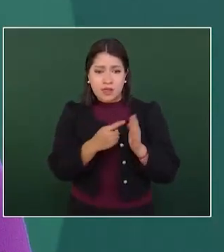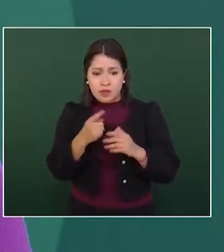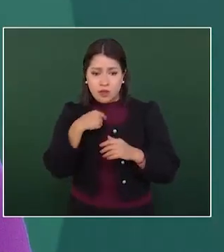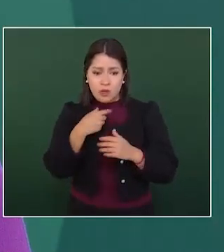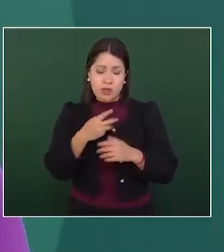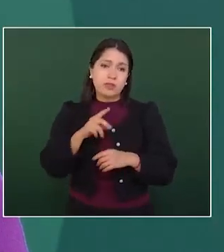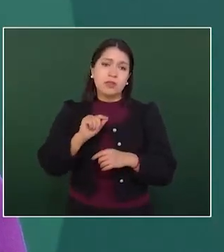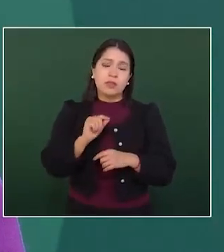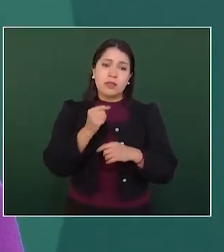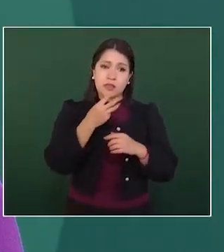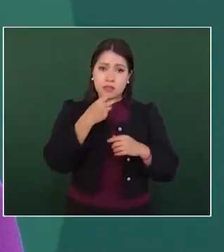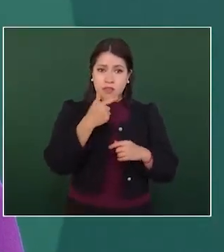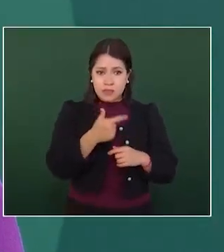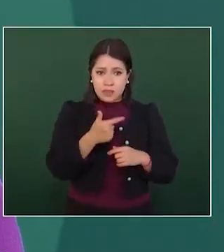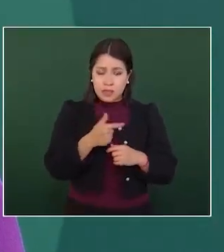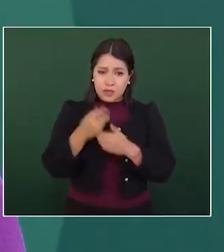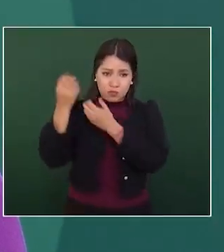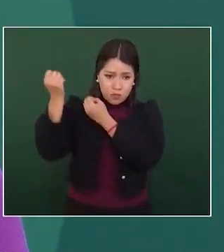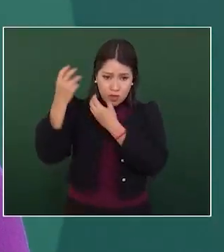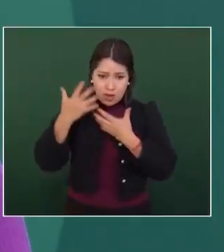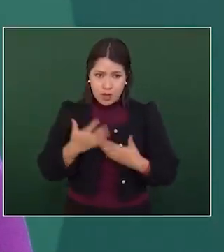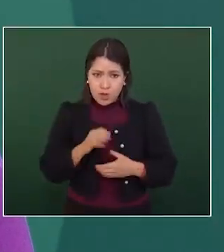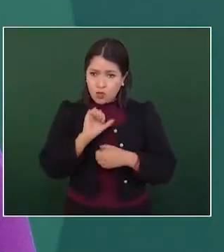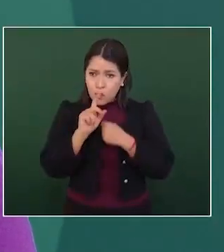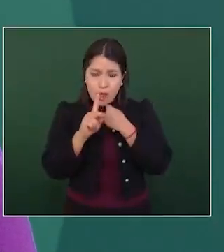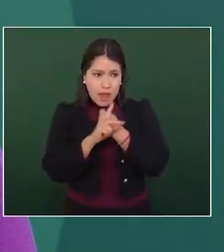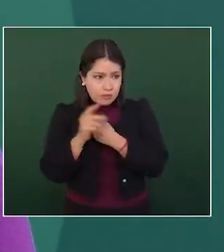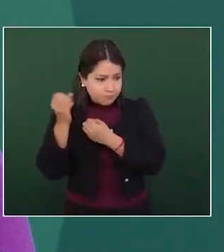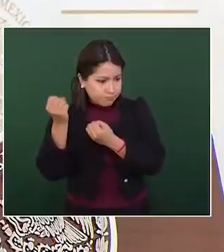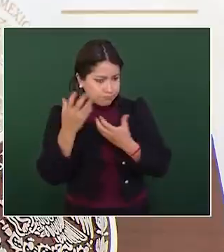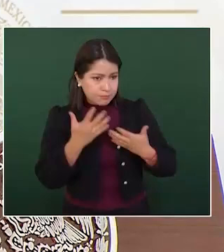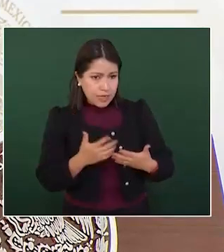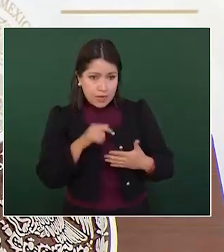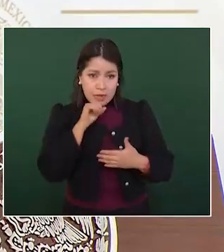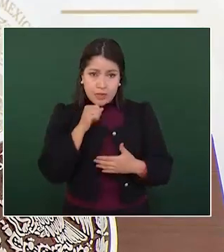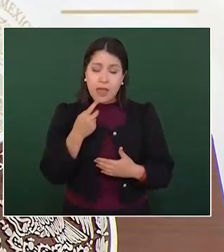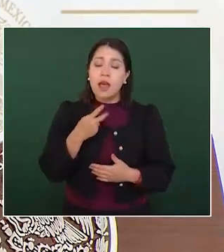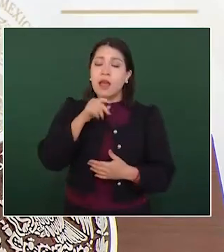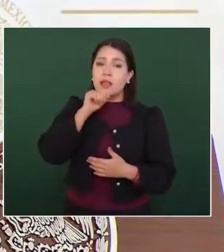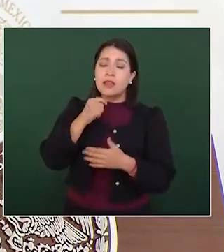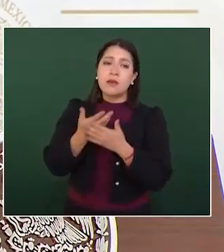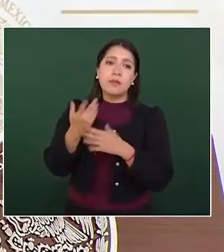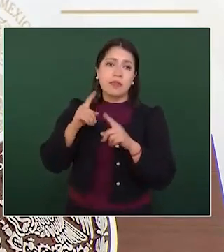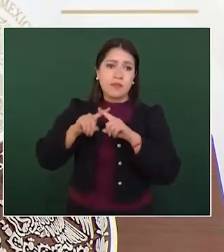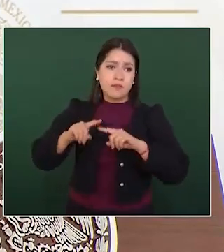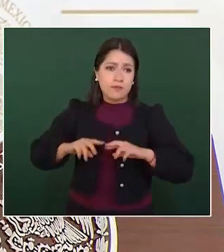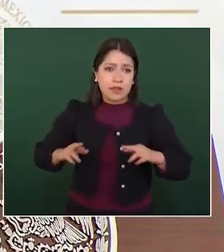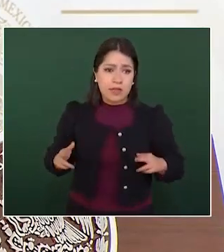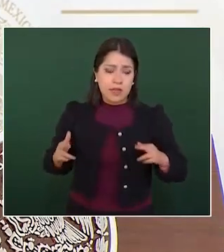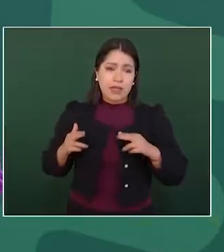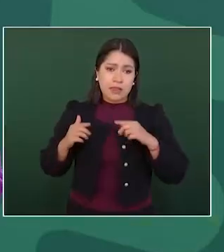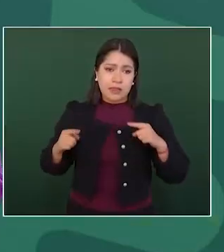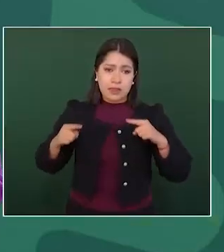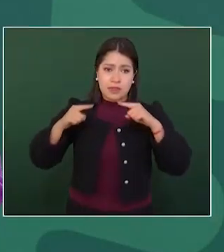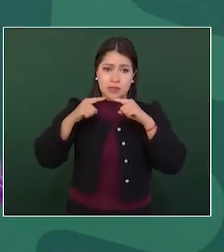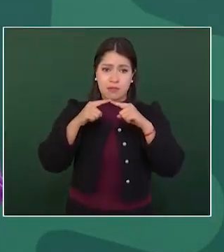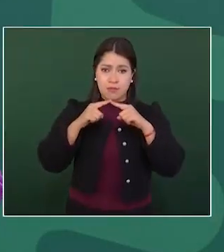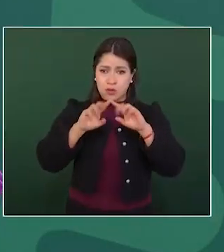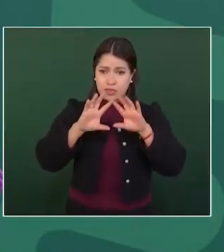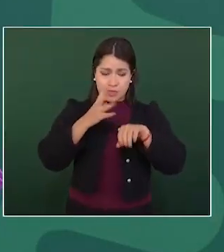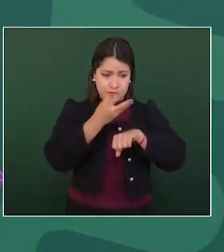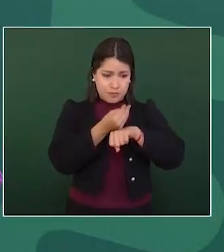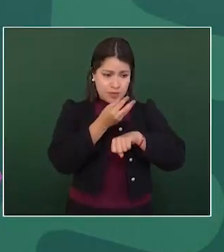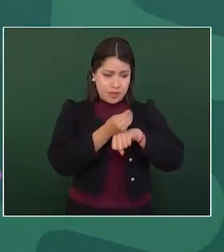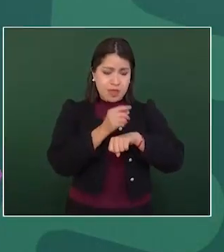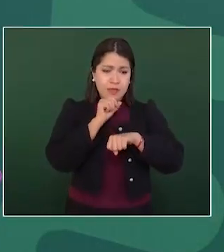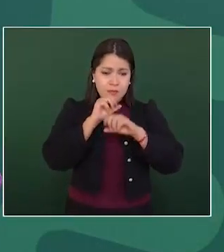13.477 piezas que han regresado a la patria. Custodian y protegen los 3.000 templos restaurados y cuidan a la niñez